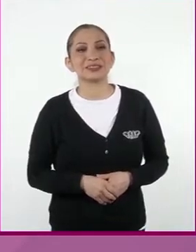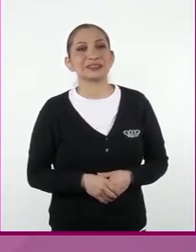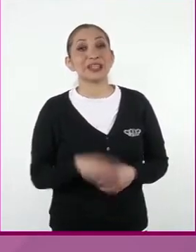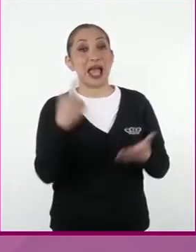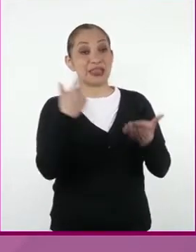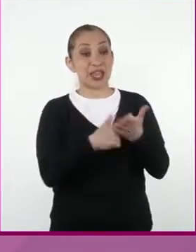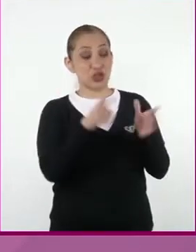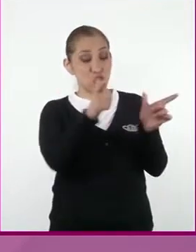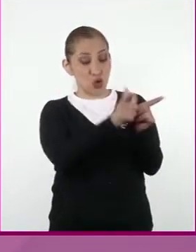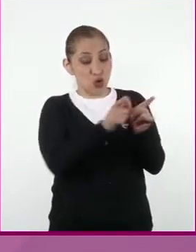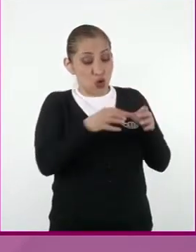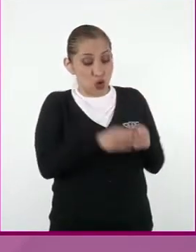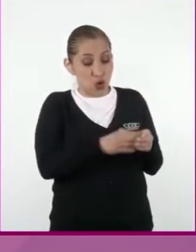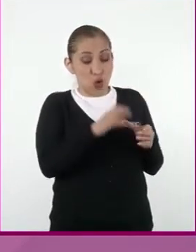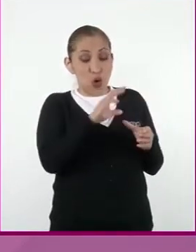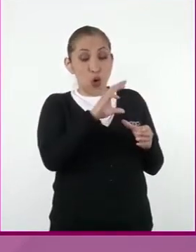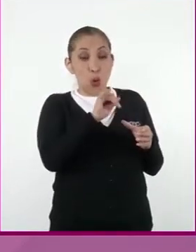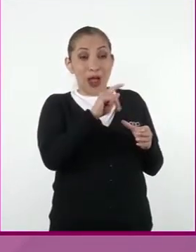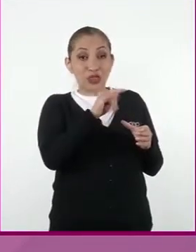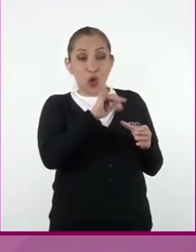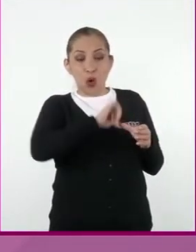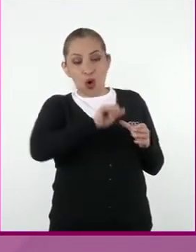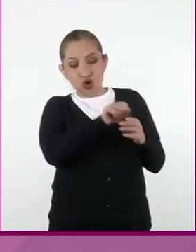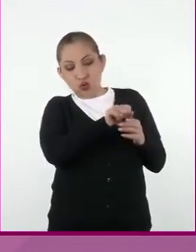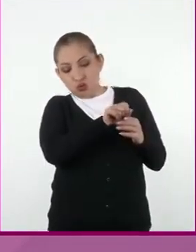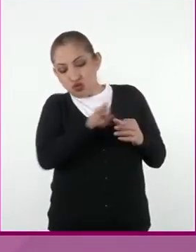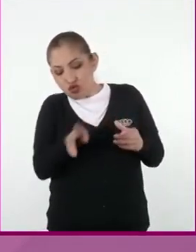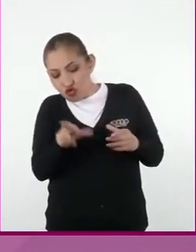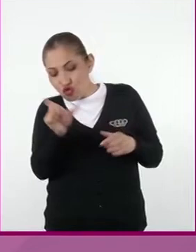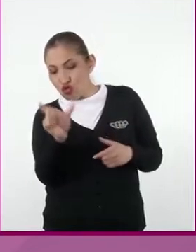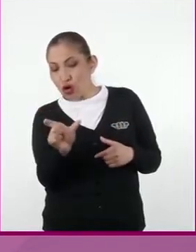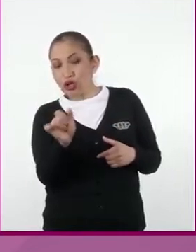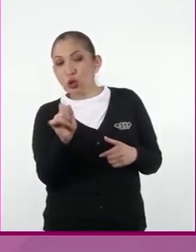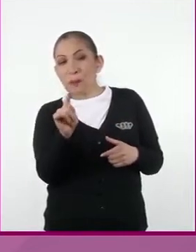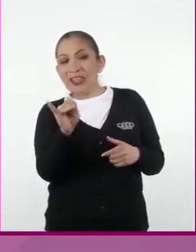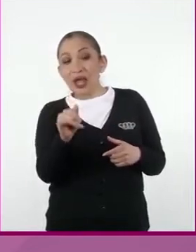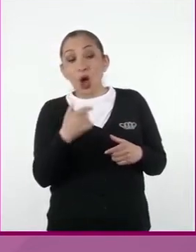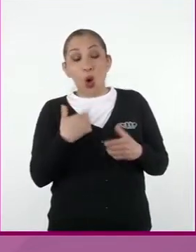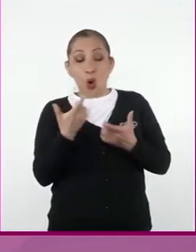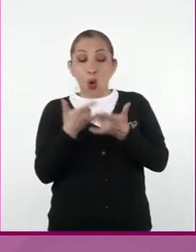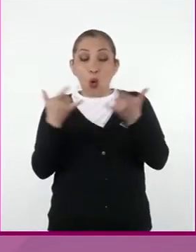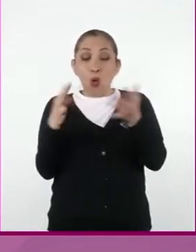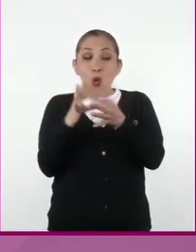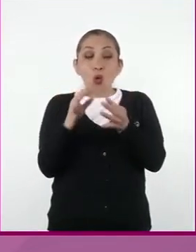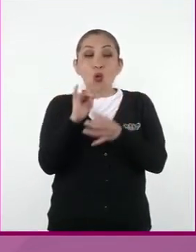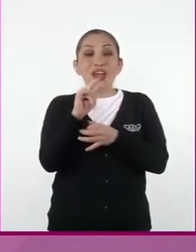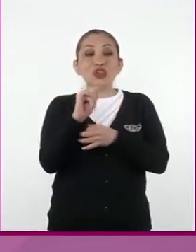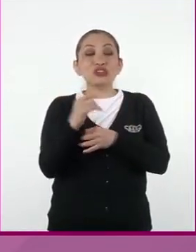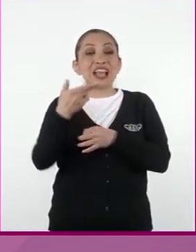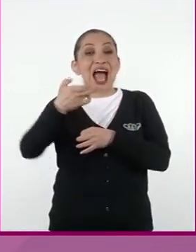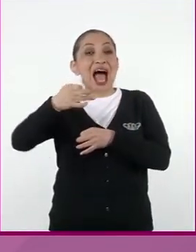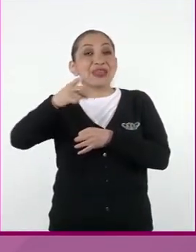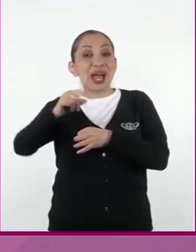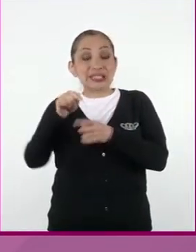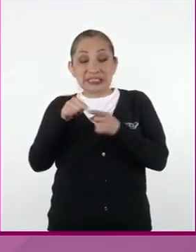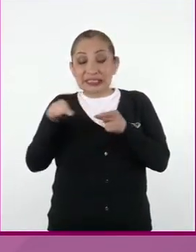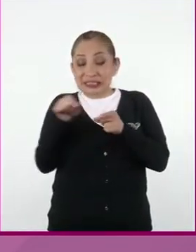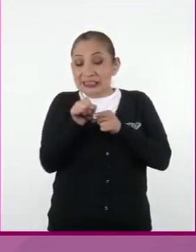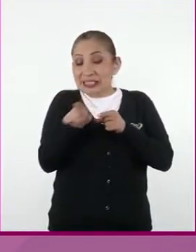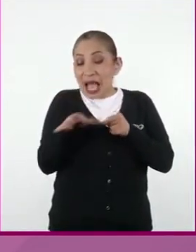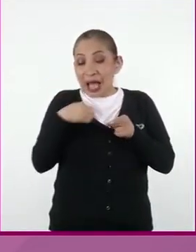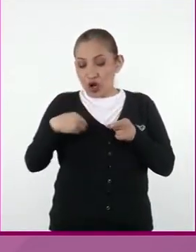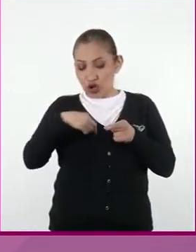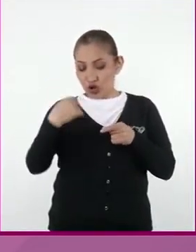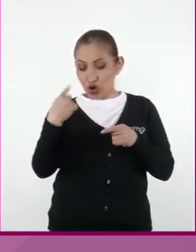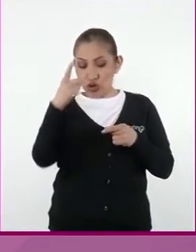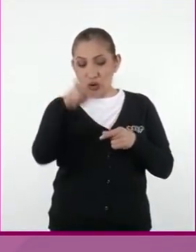Dentro del género del cuento hay otros subgéneros. Los cuentos de hadas son un subgénero más en el que